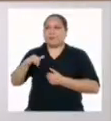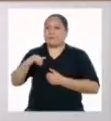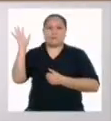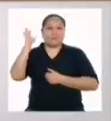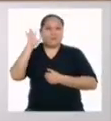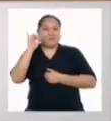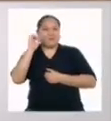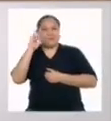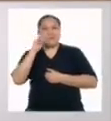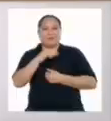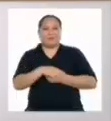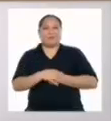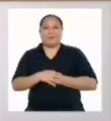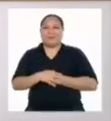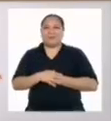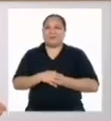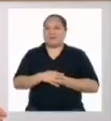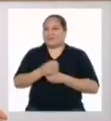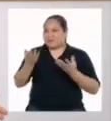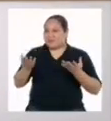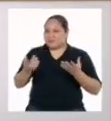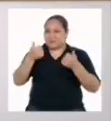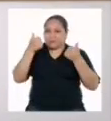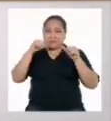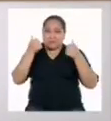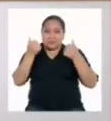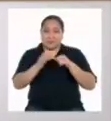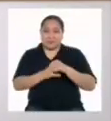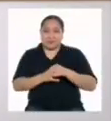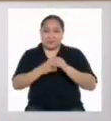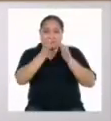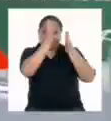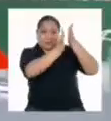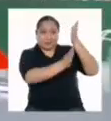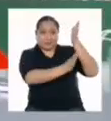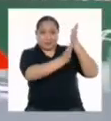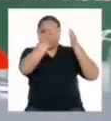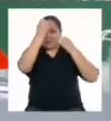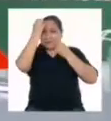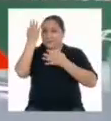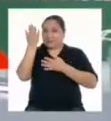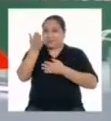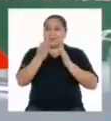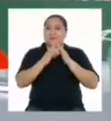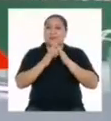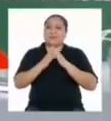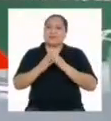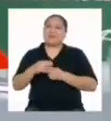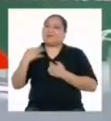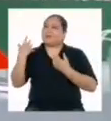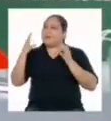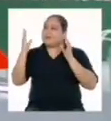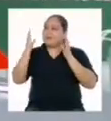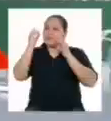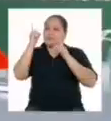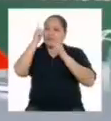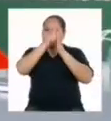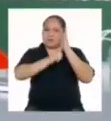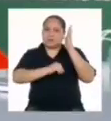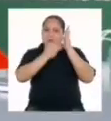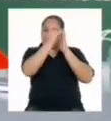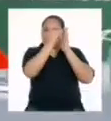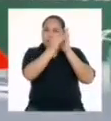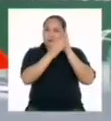¡Hola, Yaremis! ¿Cómo va el mural informativo en casa? Muy bien, ya hemos elaborado una lista